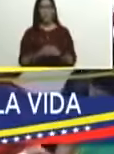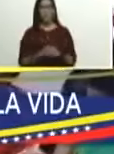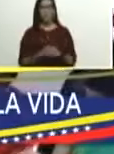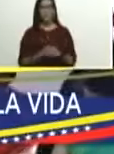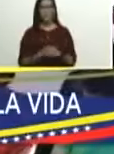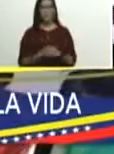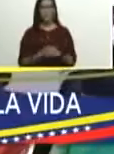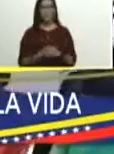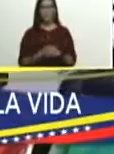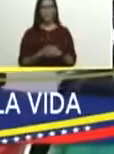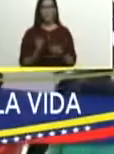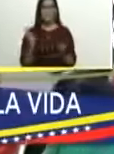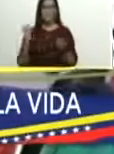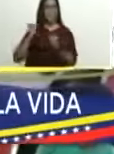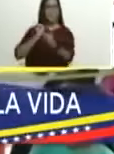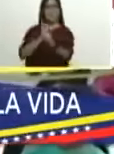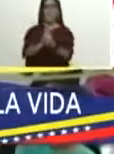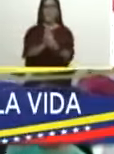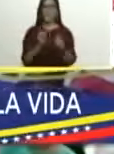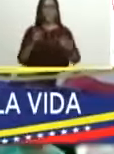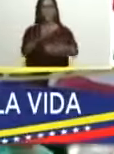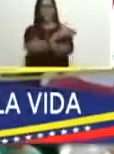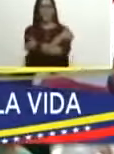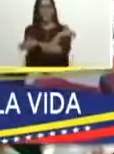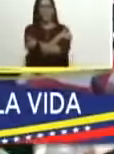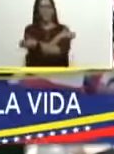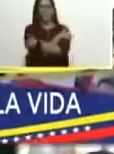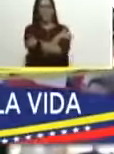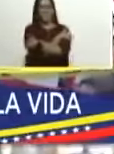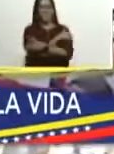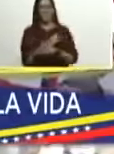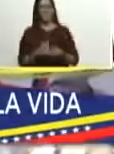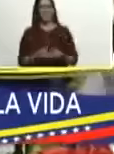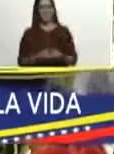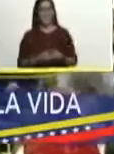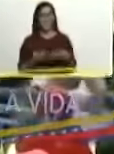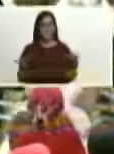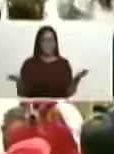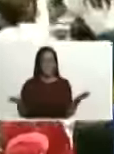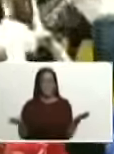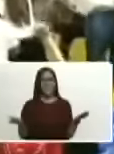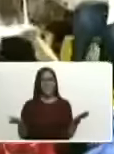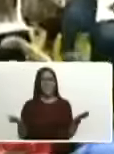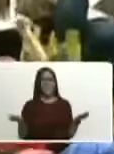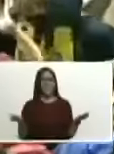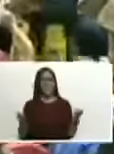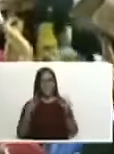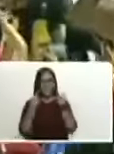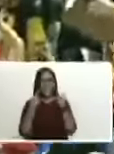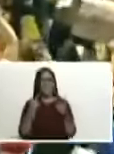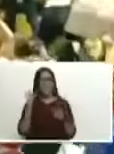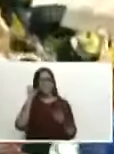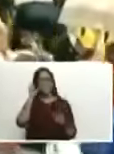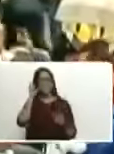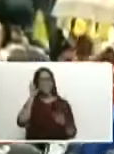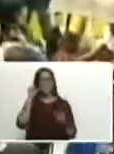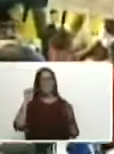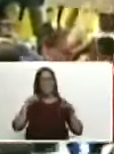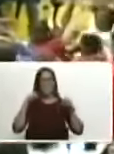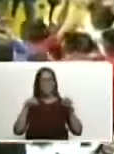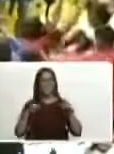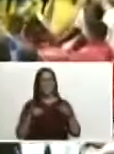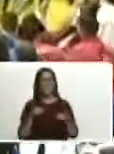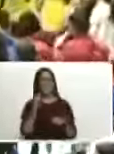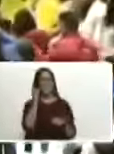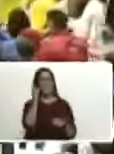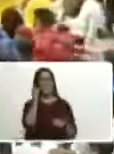aquí. Me vine para acá, dale un abrazo a Morelis. Ah. Mira, si se escucha aquí. Tú